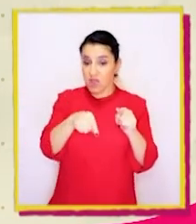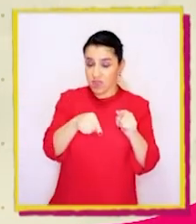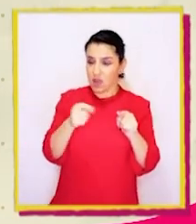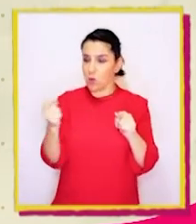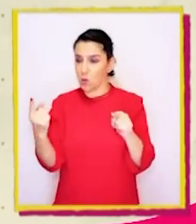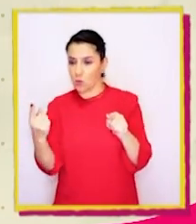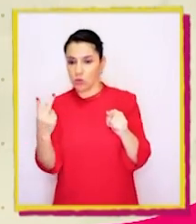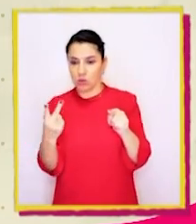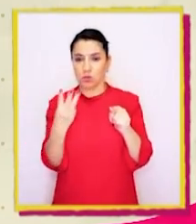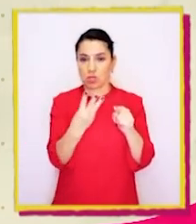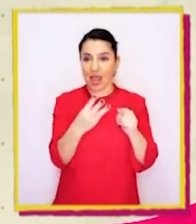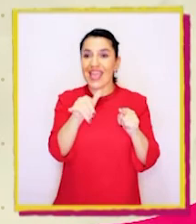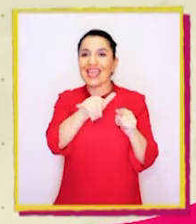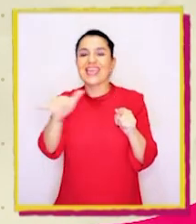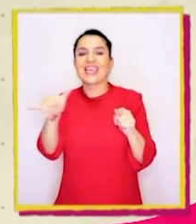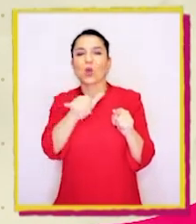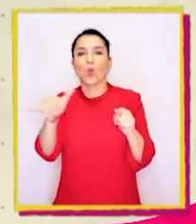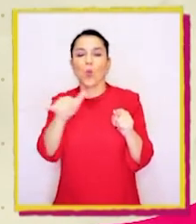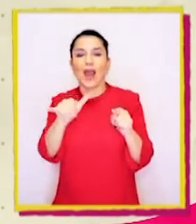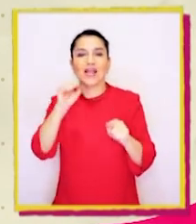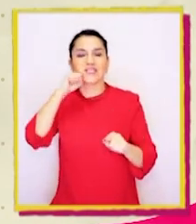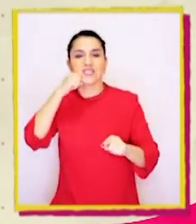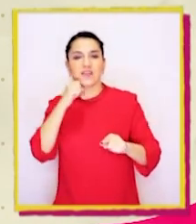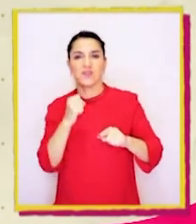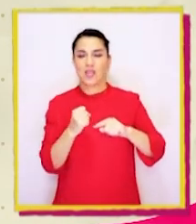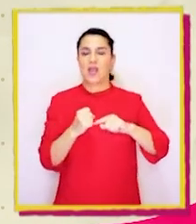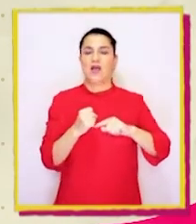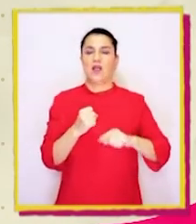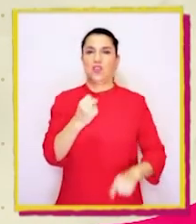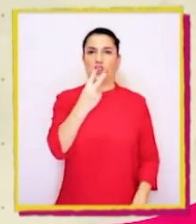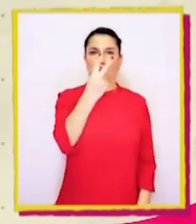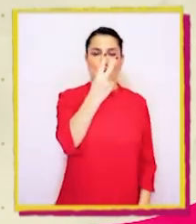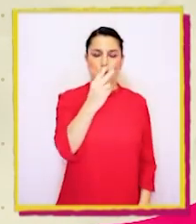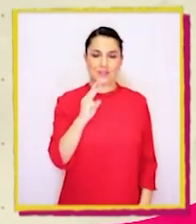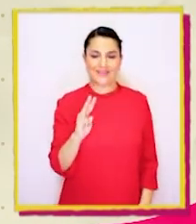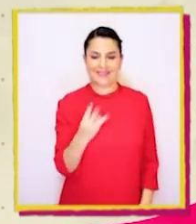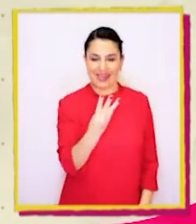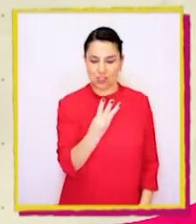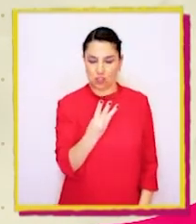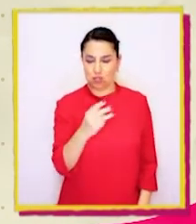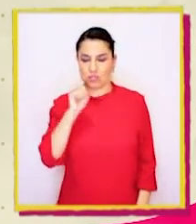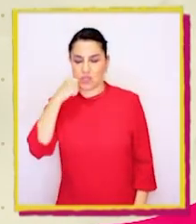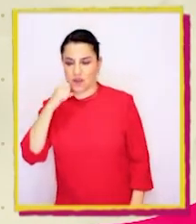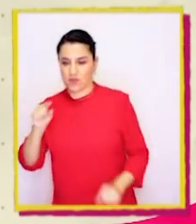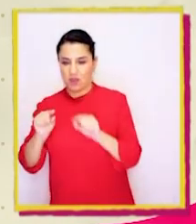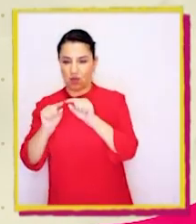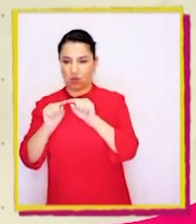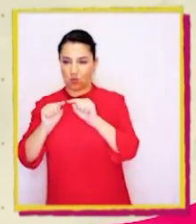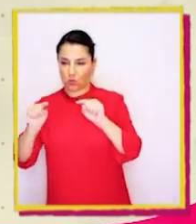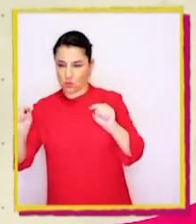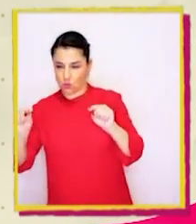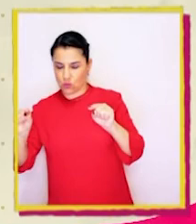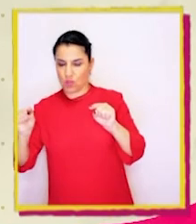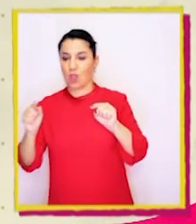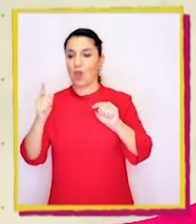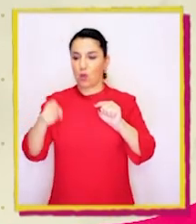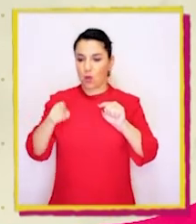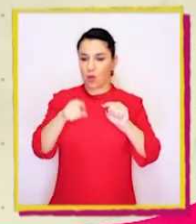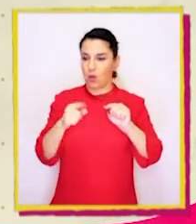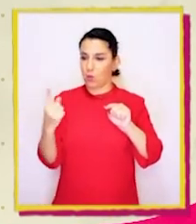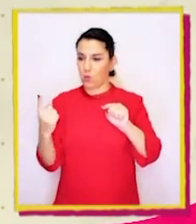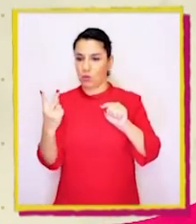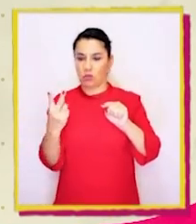3 partes iguales, porque estamos hablando de 2/3, es decir, dividir en 3 partes. De esta